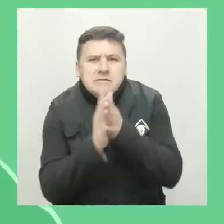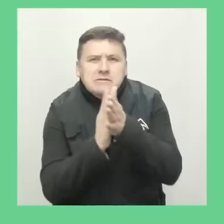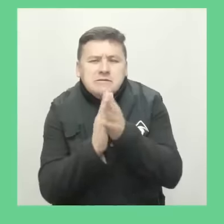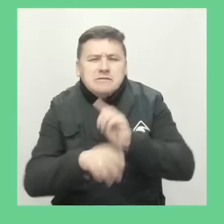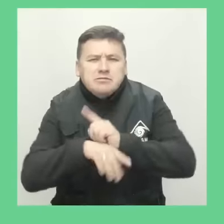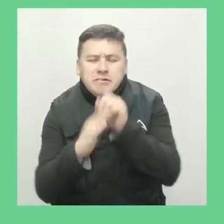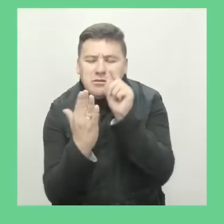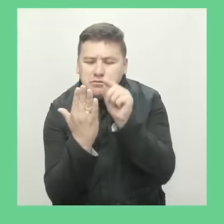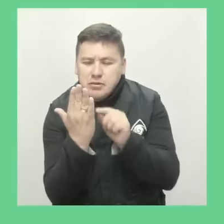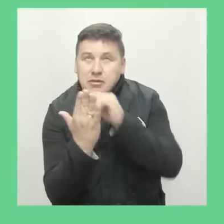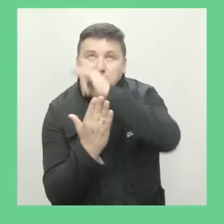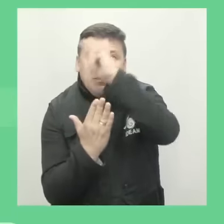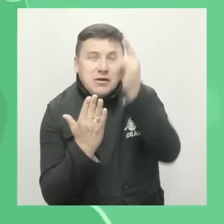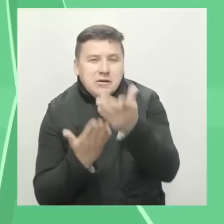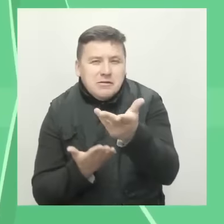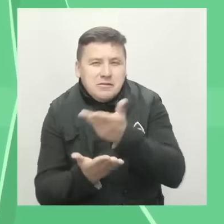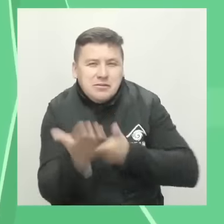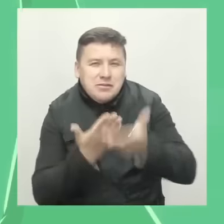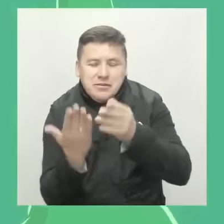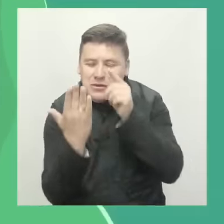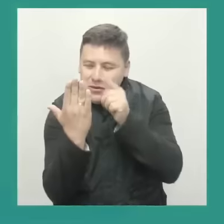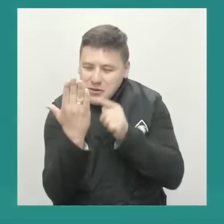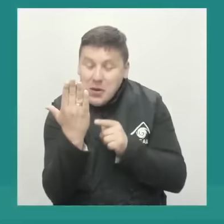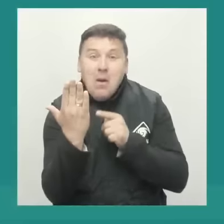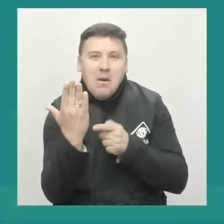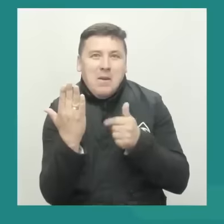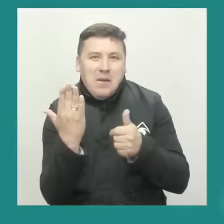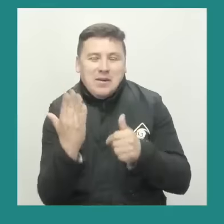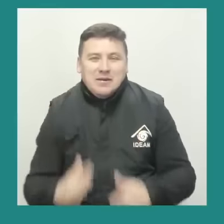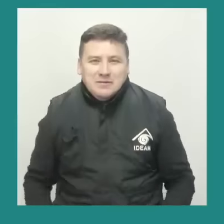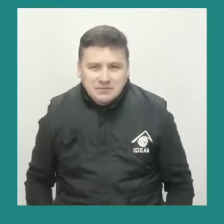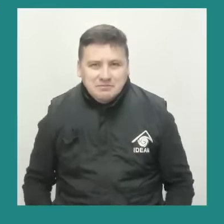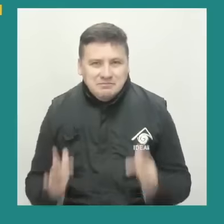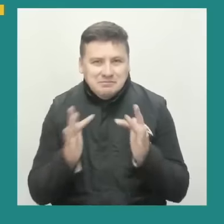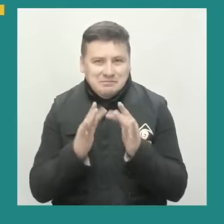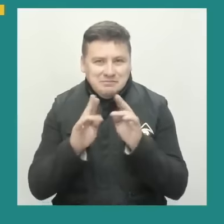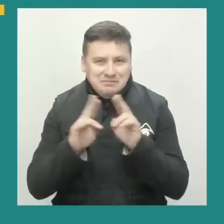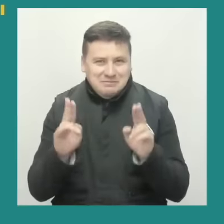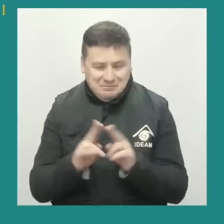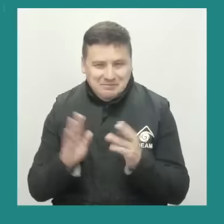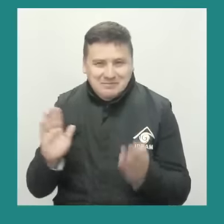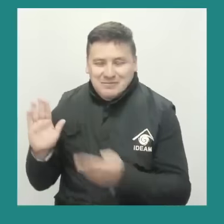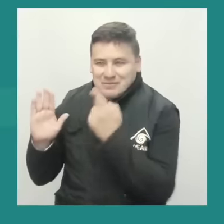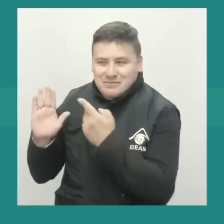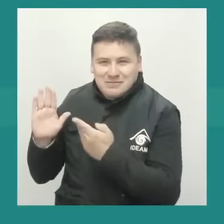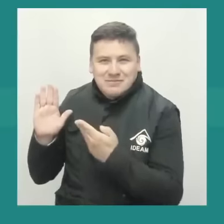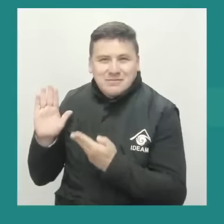real, detallada, satelital, recomendaciones y muchas opciones de interacción. Síganos a través de nuestras redes sociales.